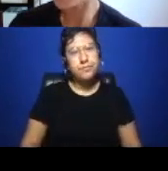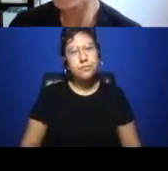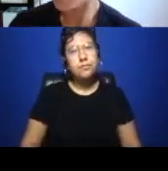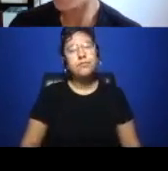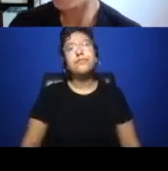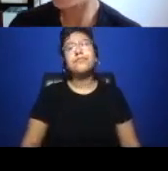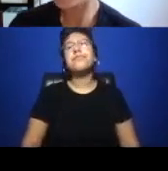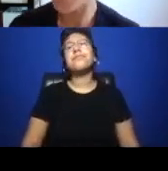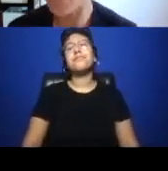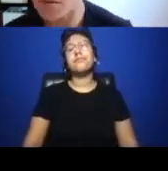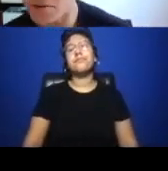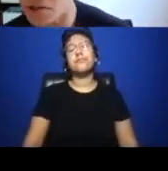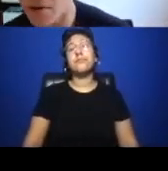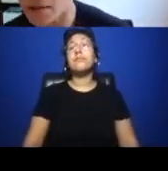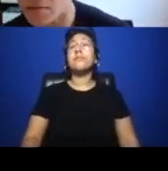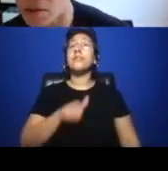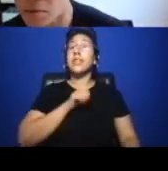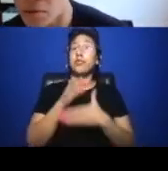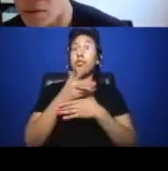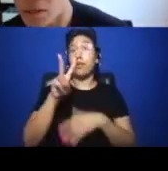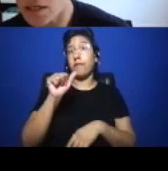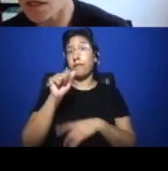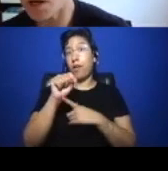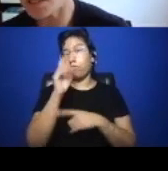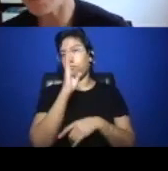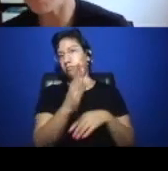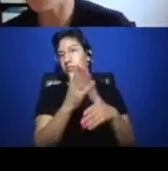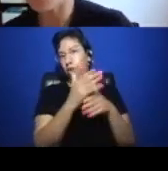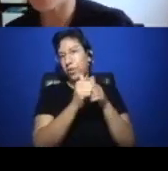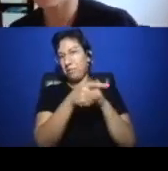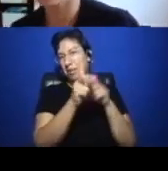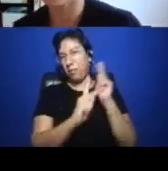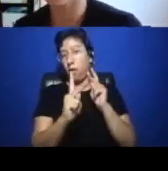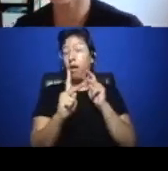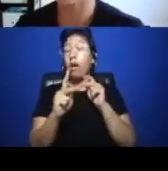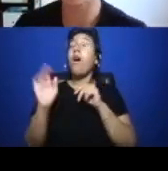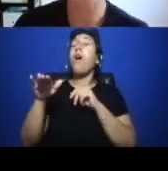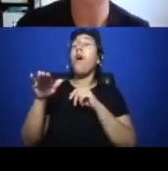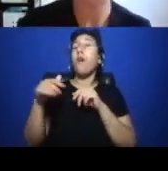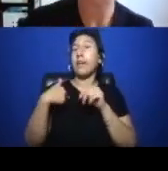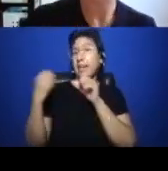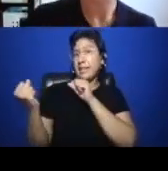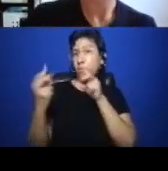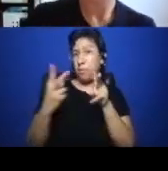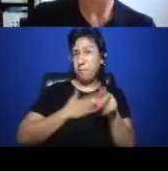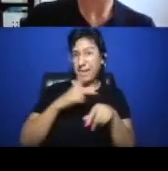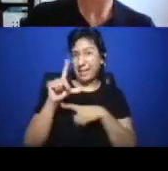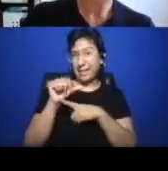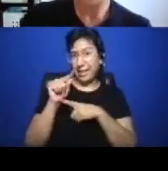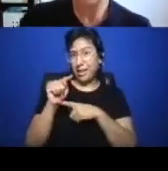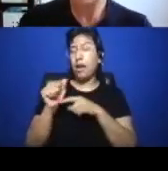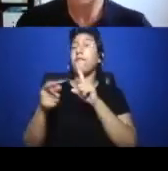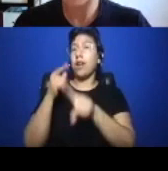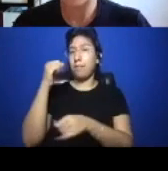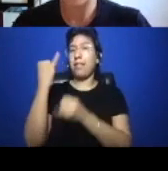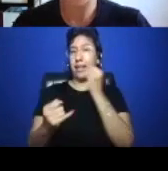Yo puedo escoger compartir esta bóveda con personas. Es posible compartir mis